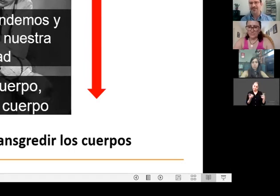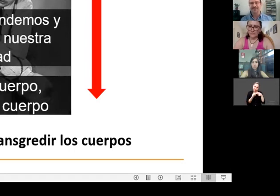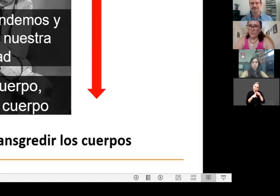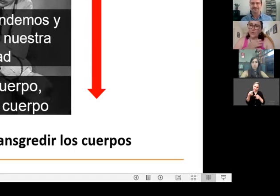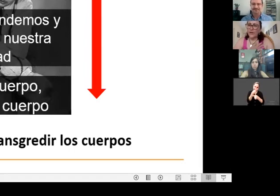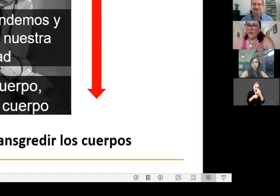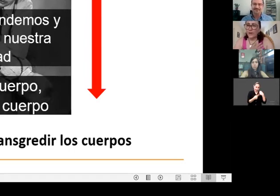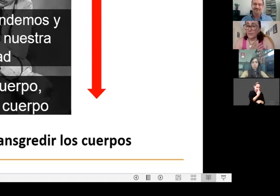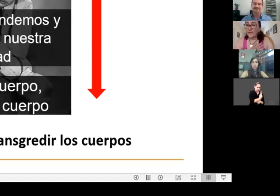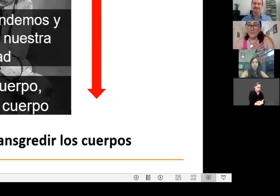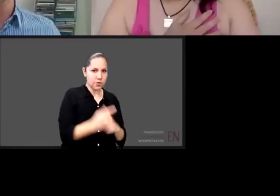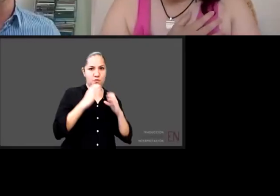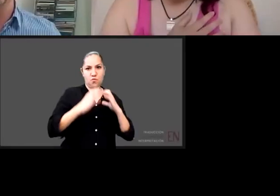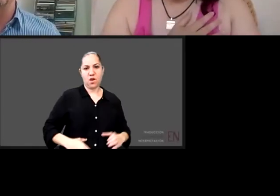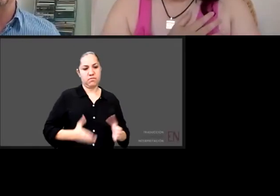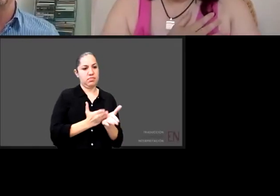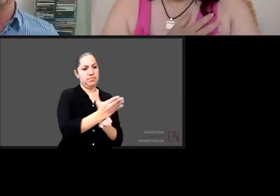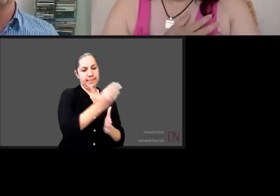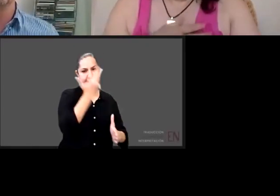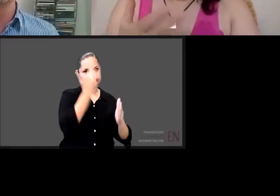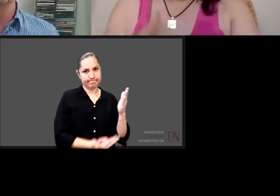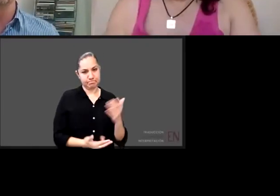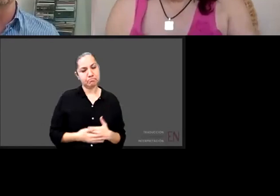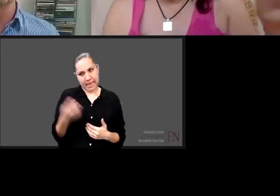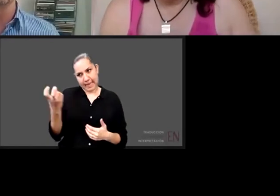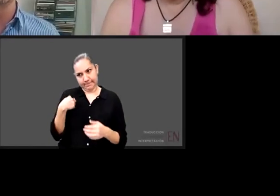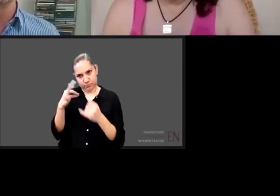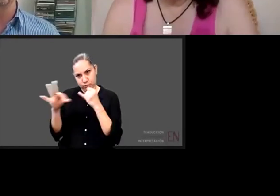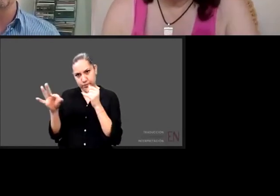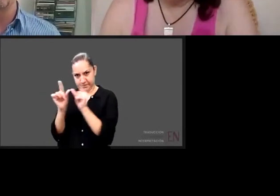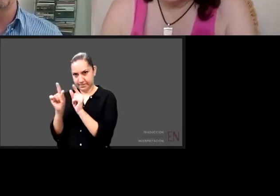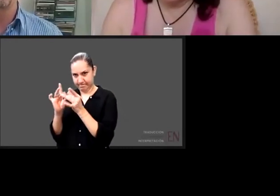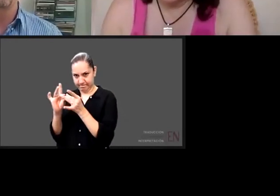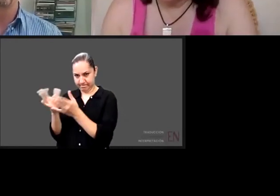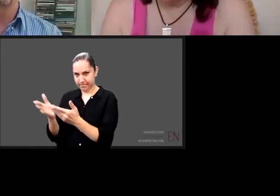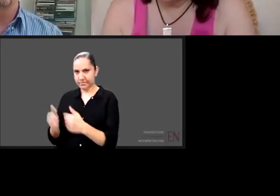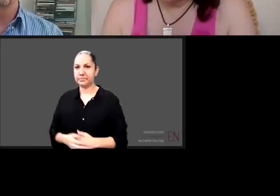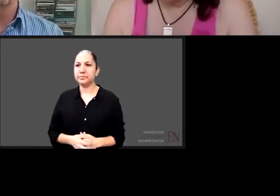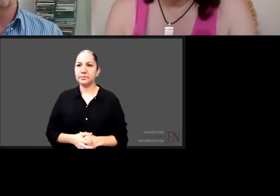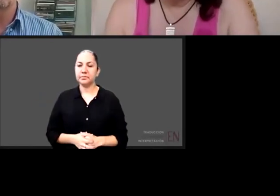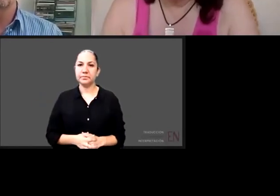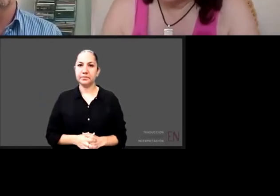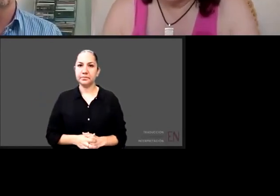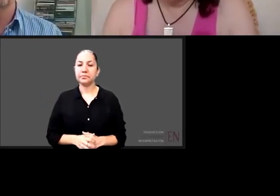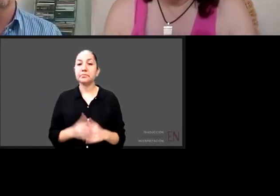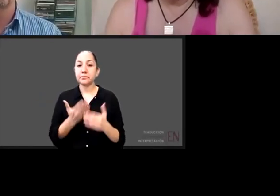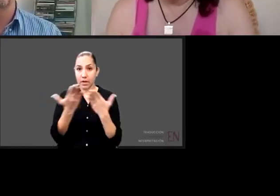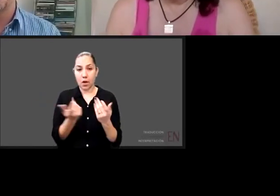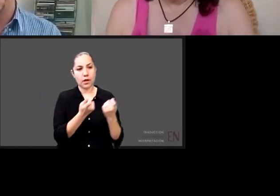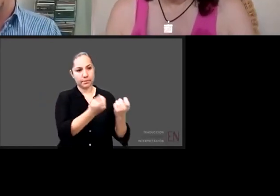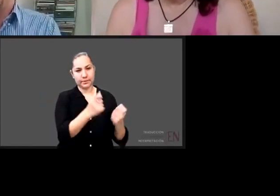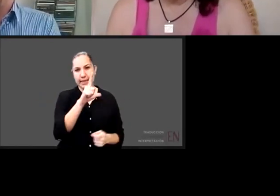intervención. Muchísimas gracias, Gaudí. Si les parece, damos la palabra ahorita a Leo, por